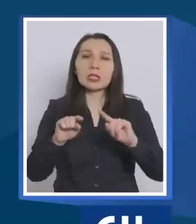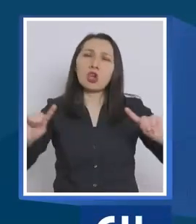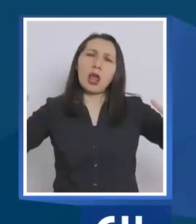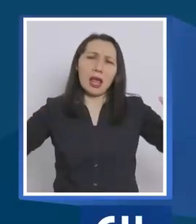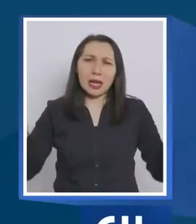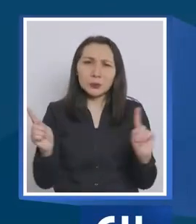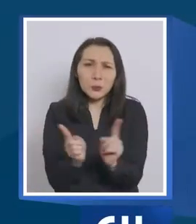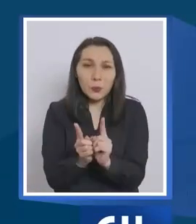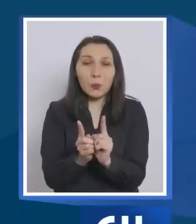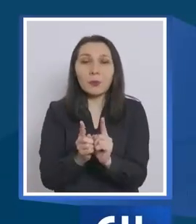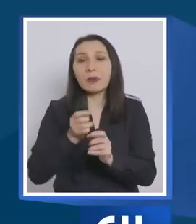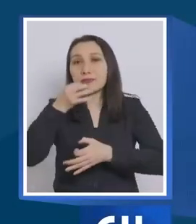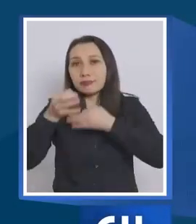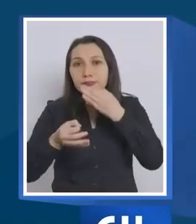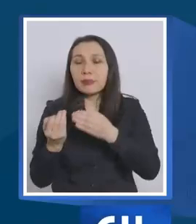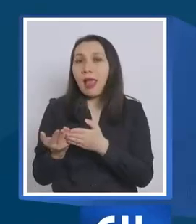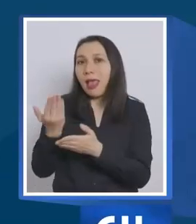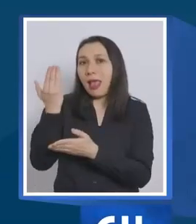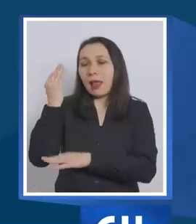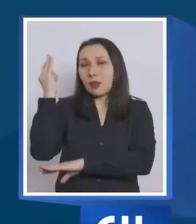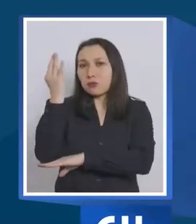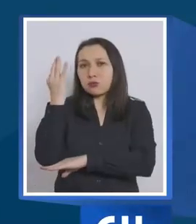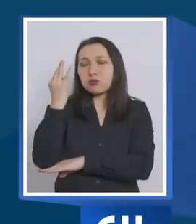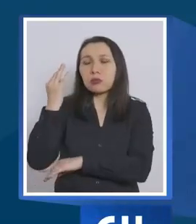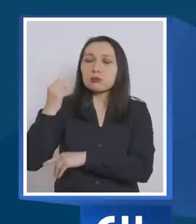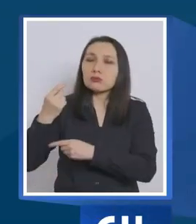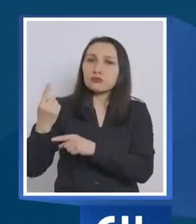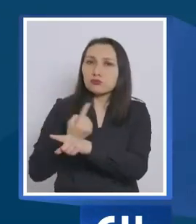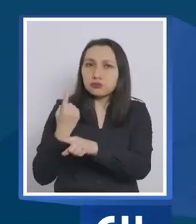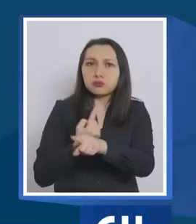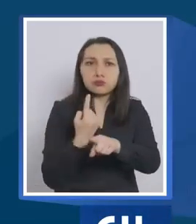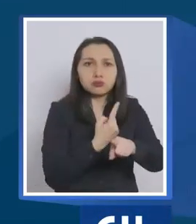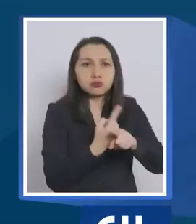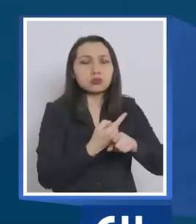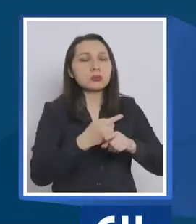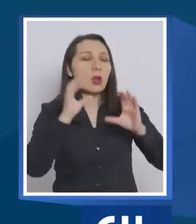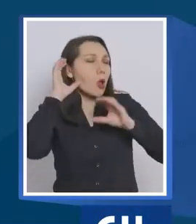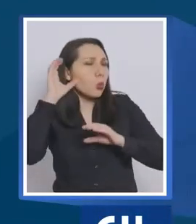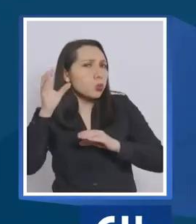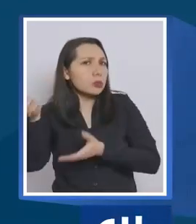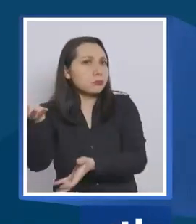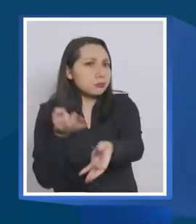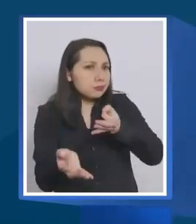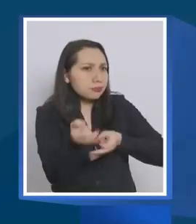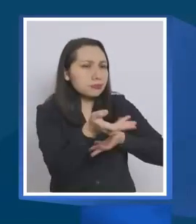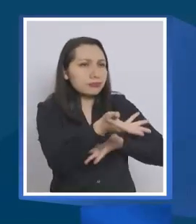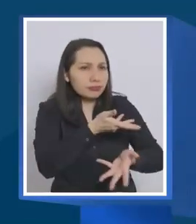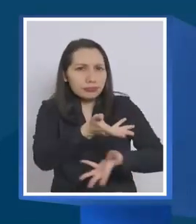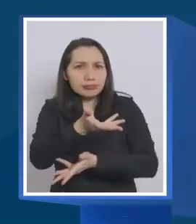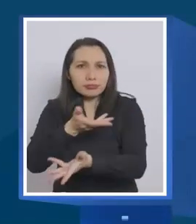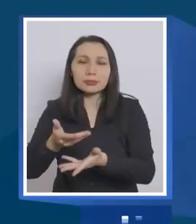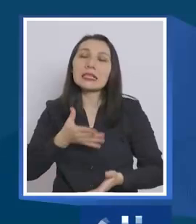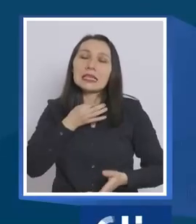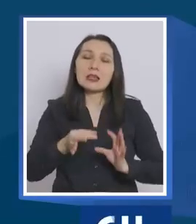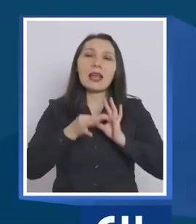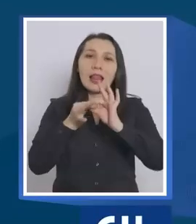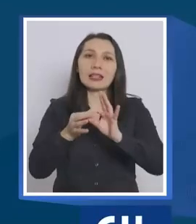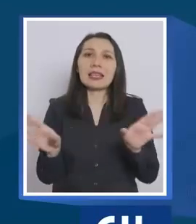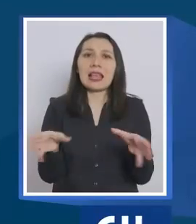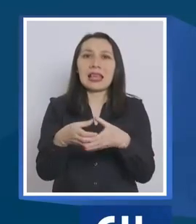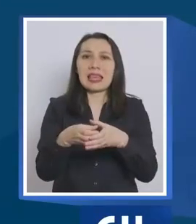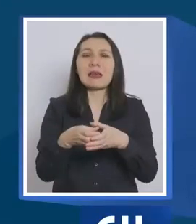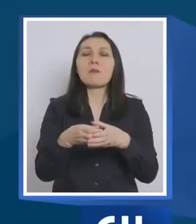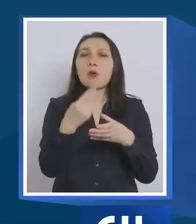síntesis de lo que ha sido este proceso de diálogo, de escucha activa. Quiero agradecer al equipo del